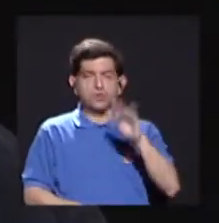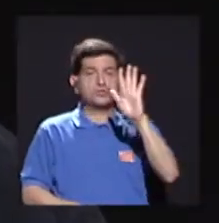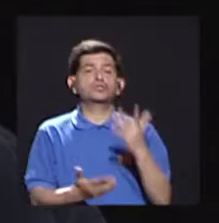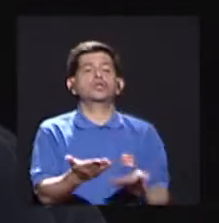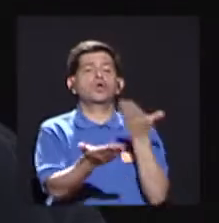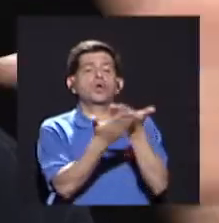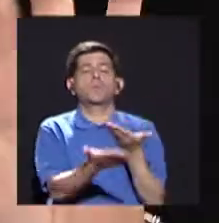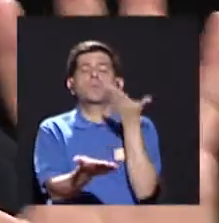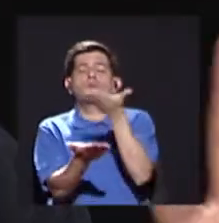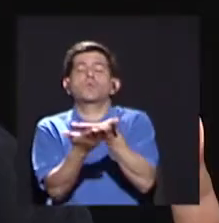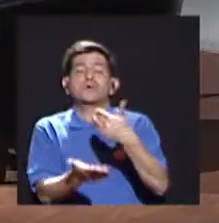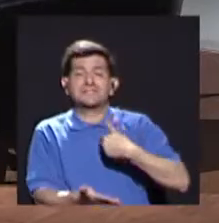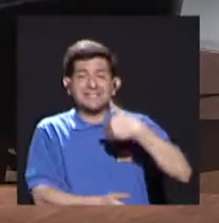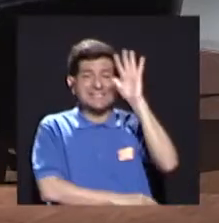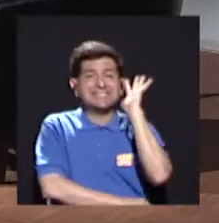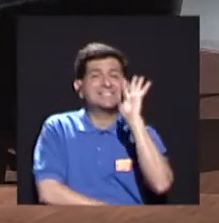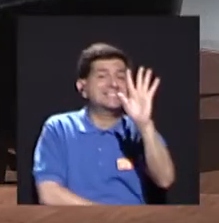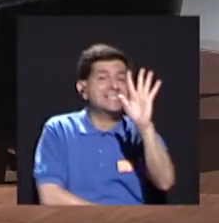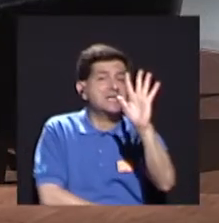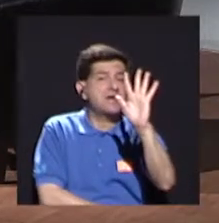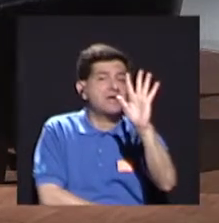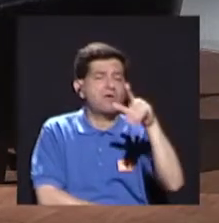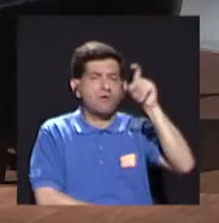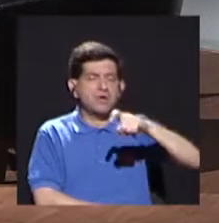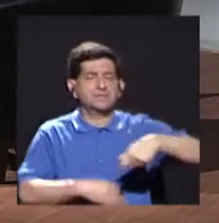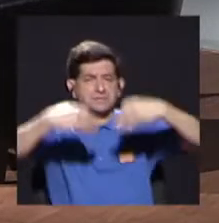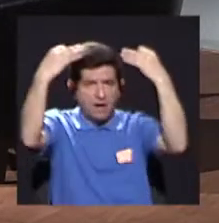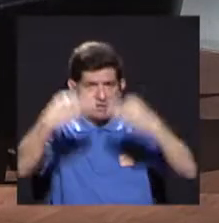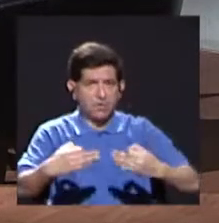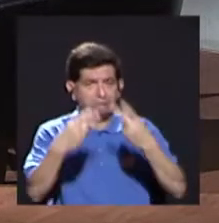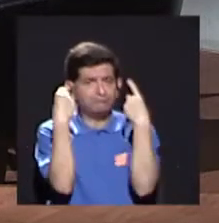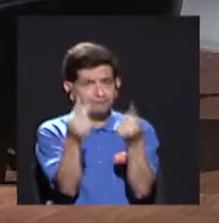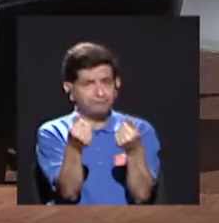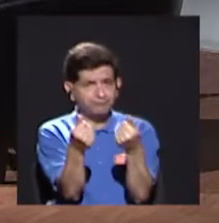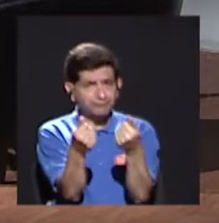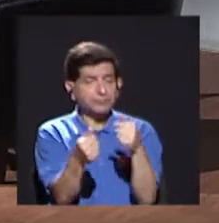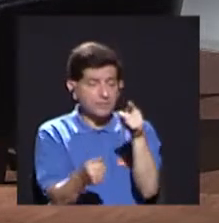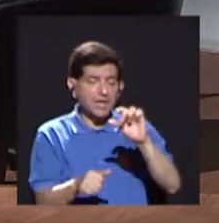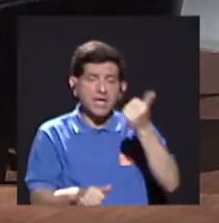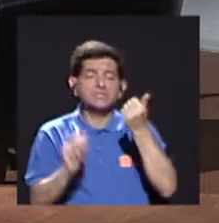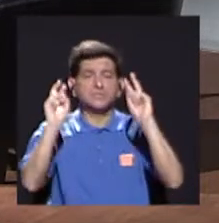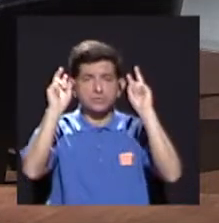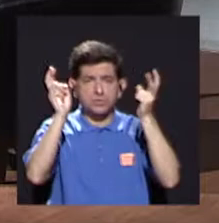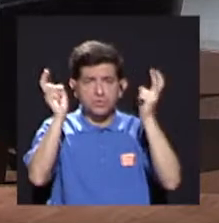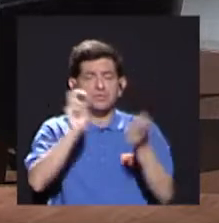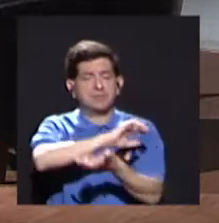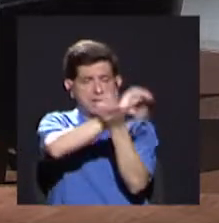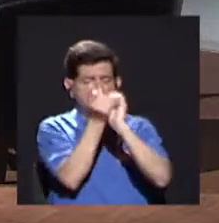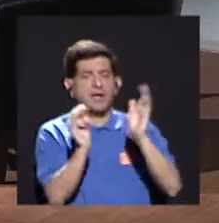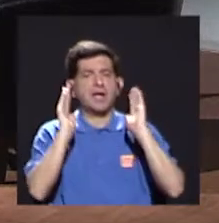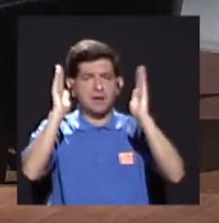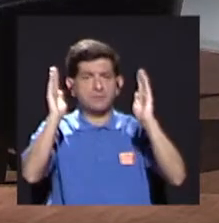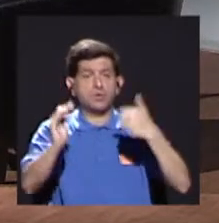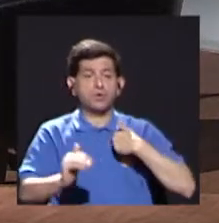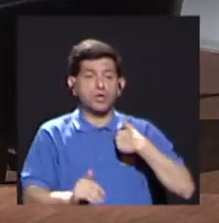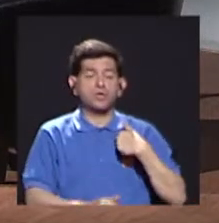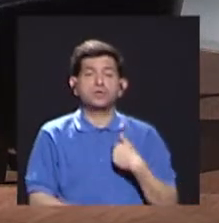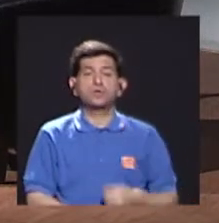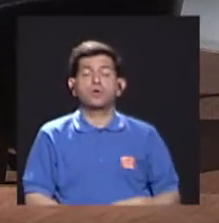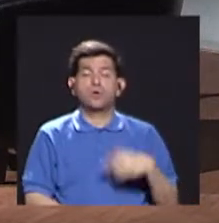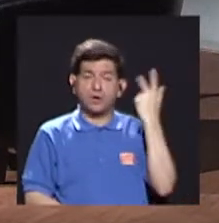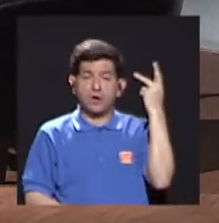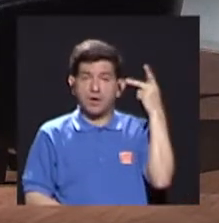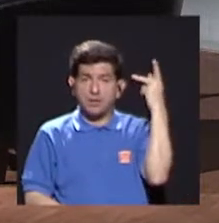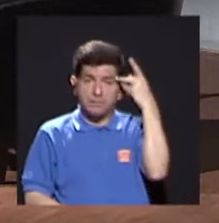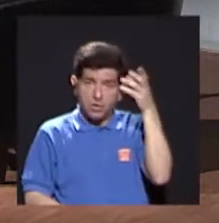propuestas al respecto 5 que tendrán que resolverse pronto entonces es otro cambio grande y el otro es pero yo en la cultura política